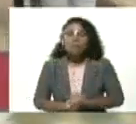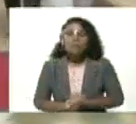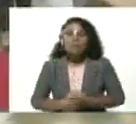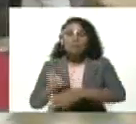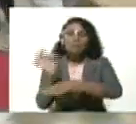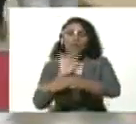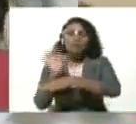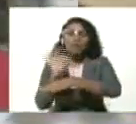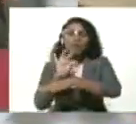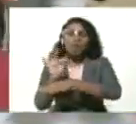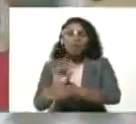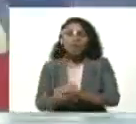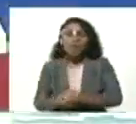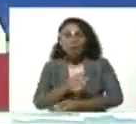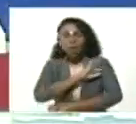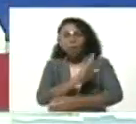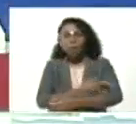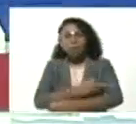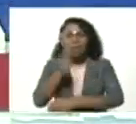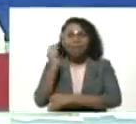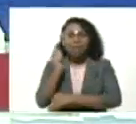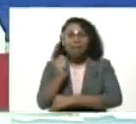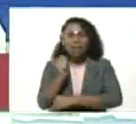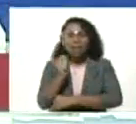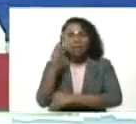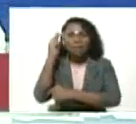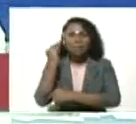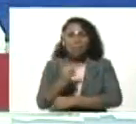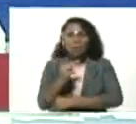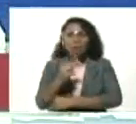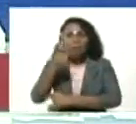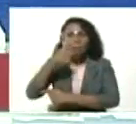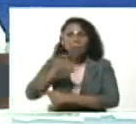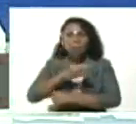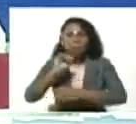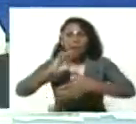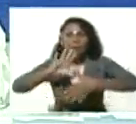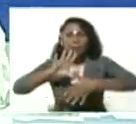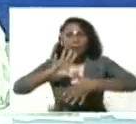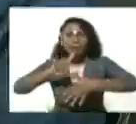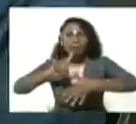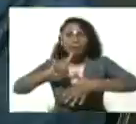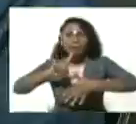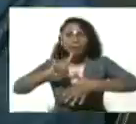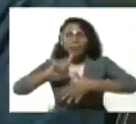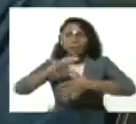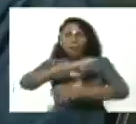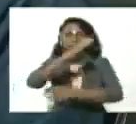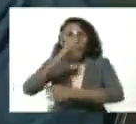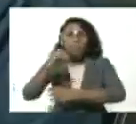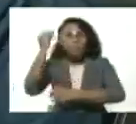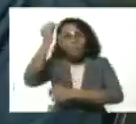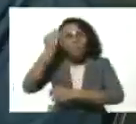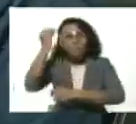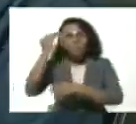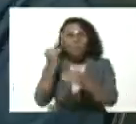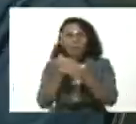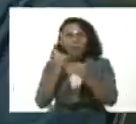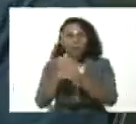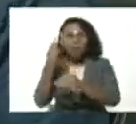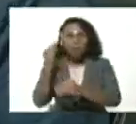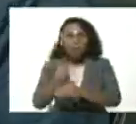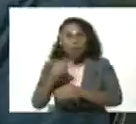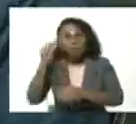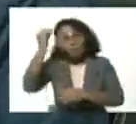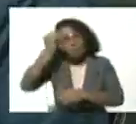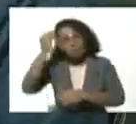funciona con la fuerza de tarea Simón Bolívar para los pueblos de América Latina y el Caribe, pensando como Bolívar,